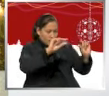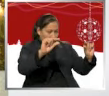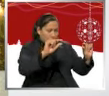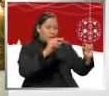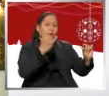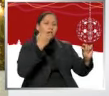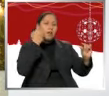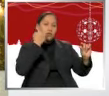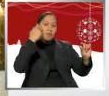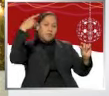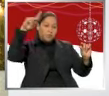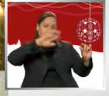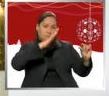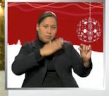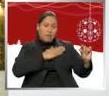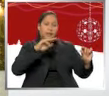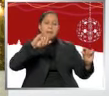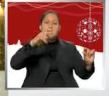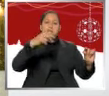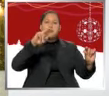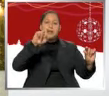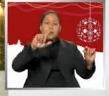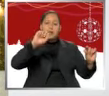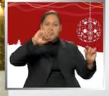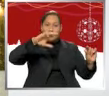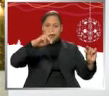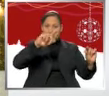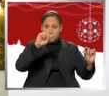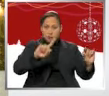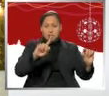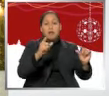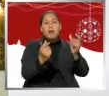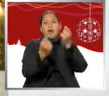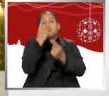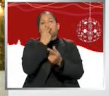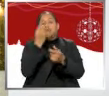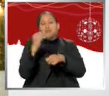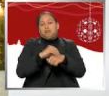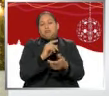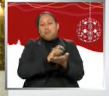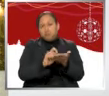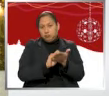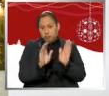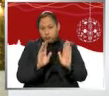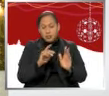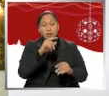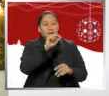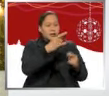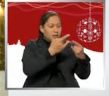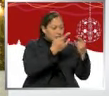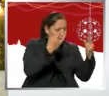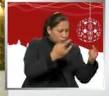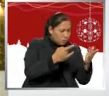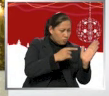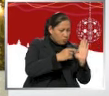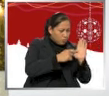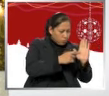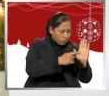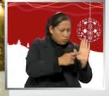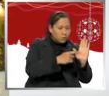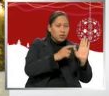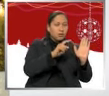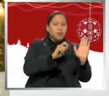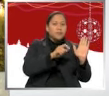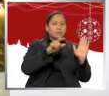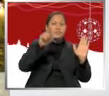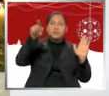castellano, de Miguel Sánchez, en donde estamos viendo básicamente las mismas historias de